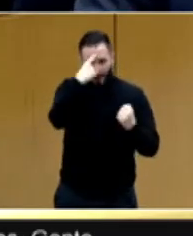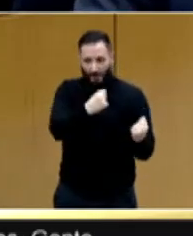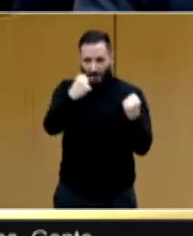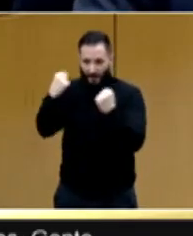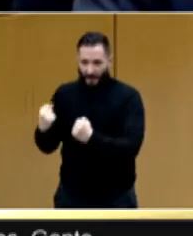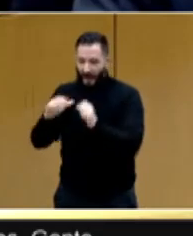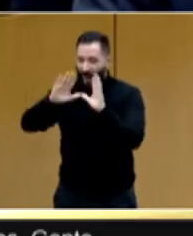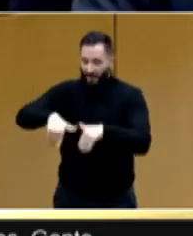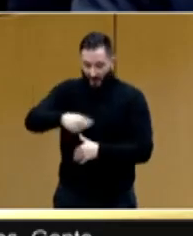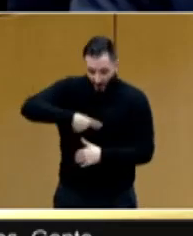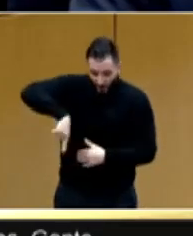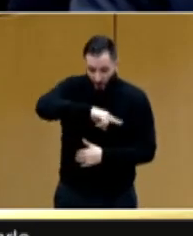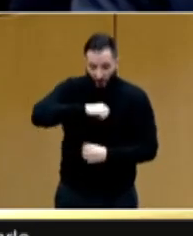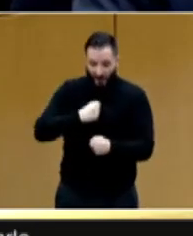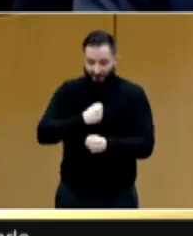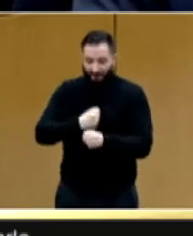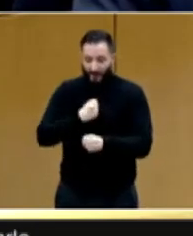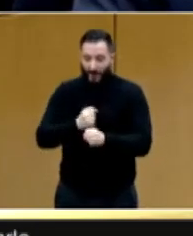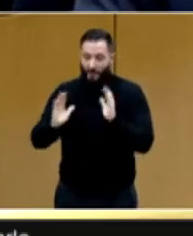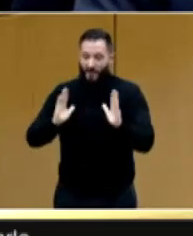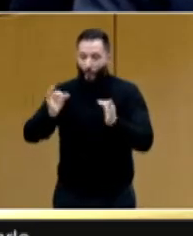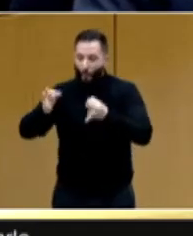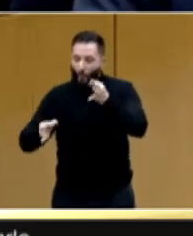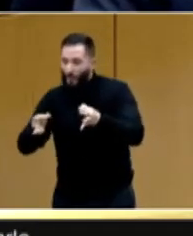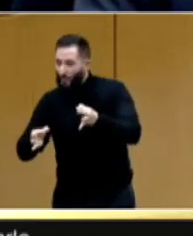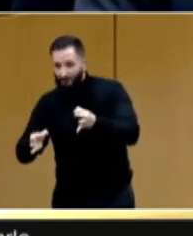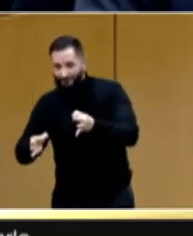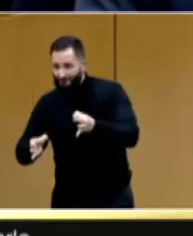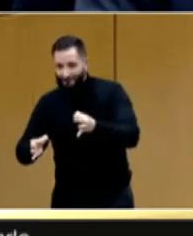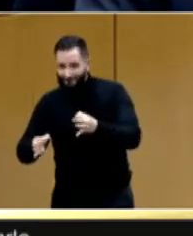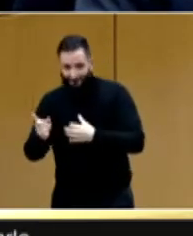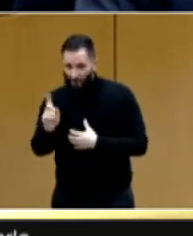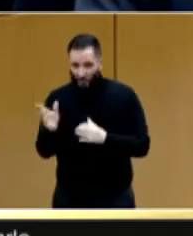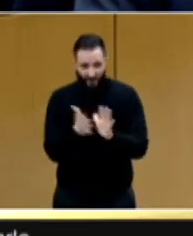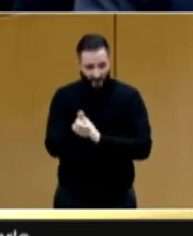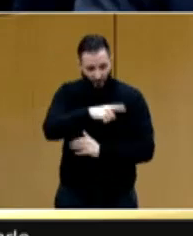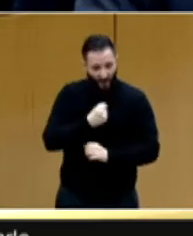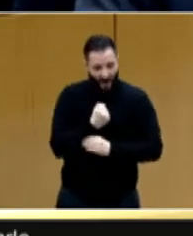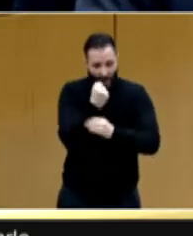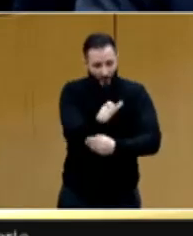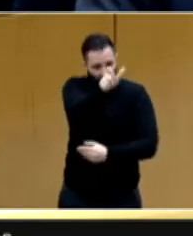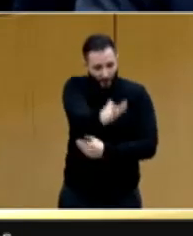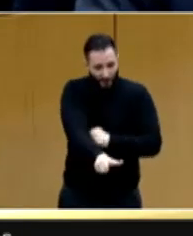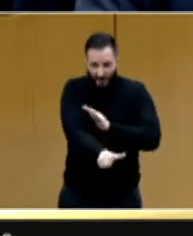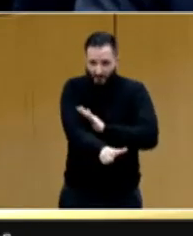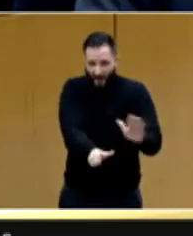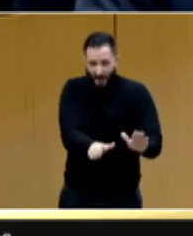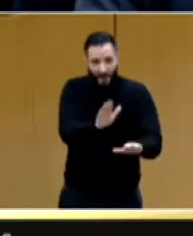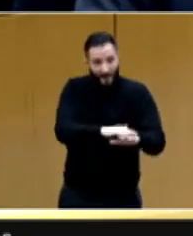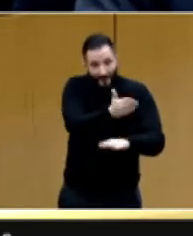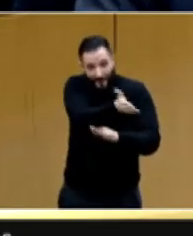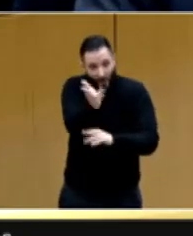al final nosotras nos dedicamos al apartado jurídico ni lo nuestro nos dedicamos a apoyar a y a que tengan sus